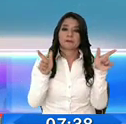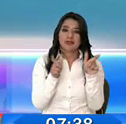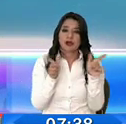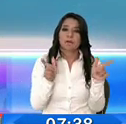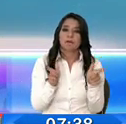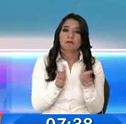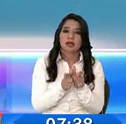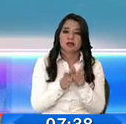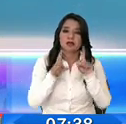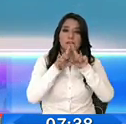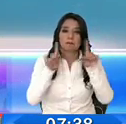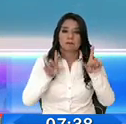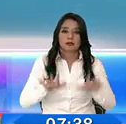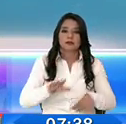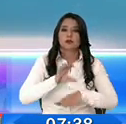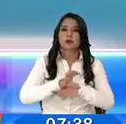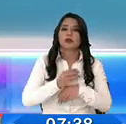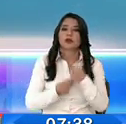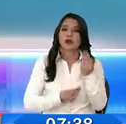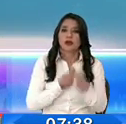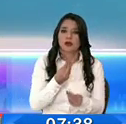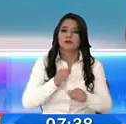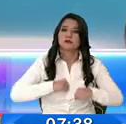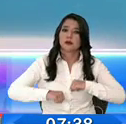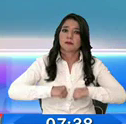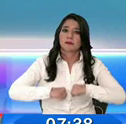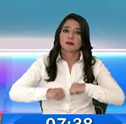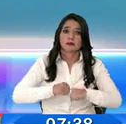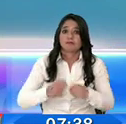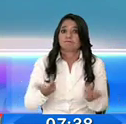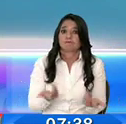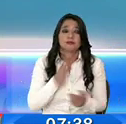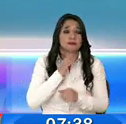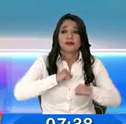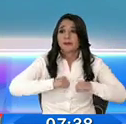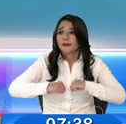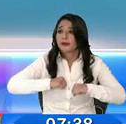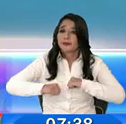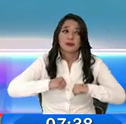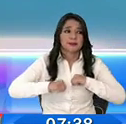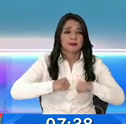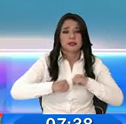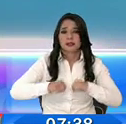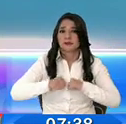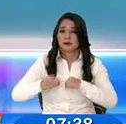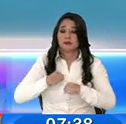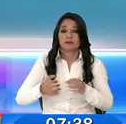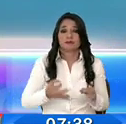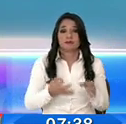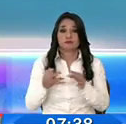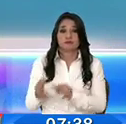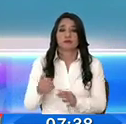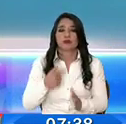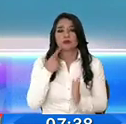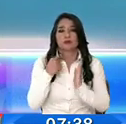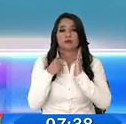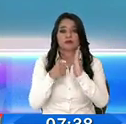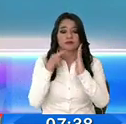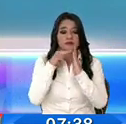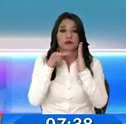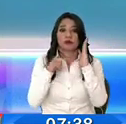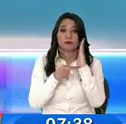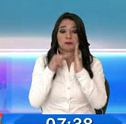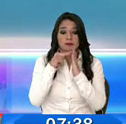o empresa en el ecuador son los tramitadores a tiempo completo y porque si usted ve las normas que